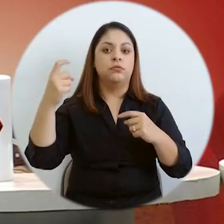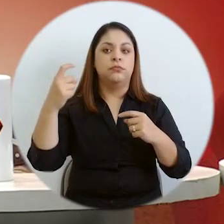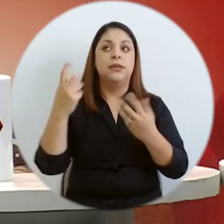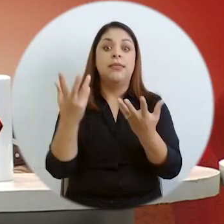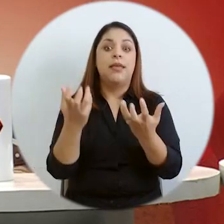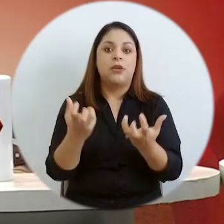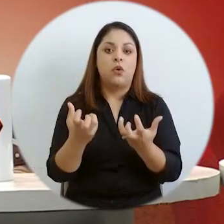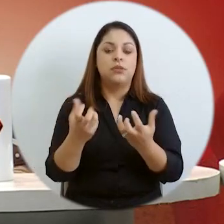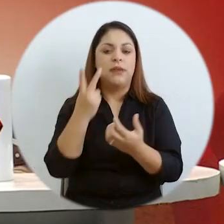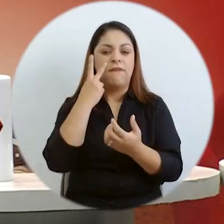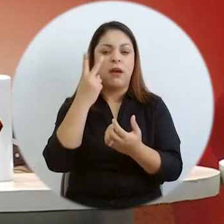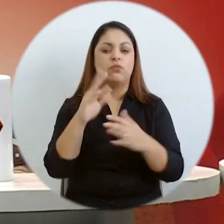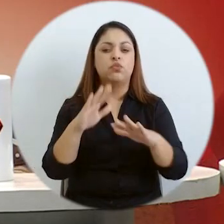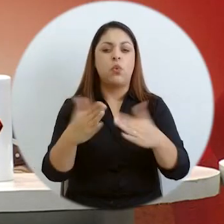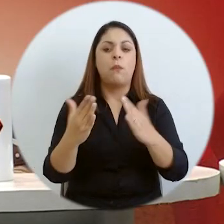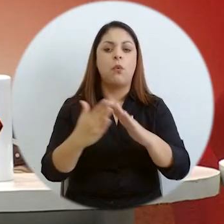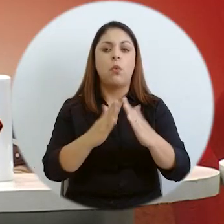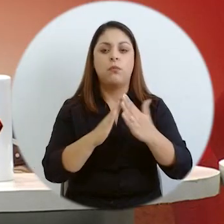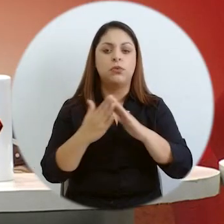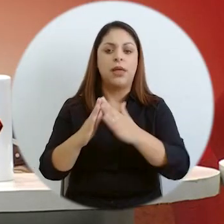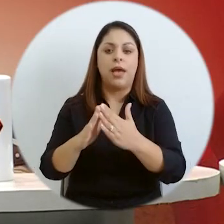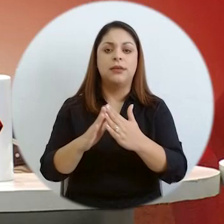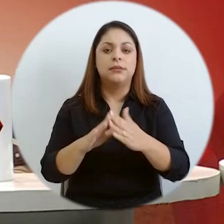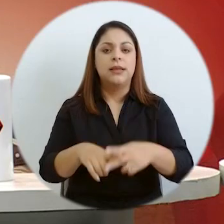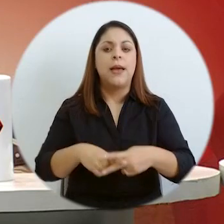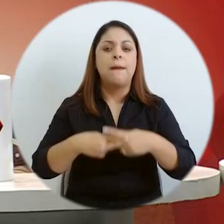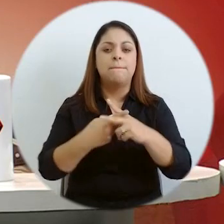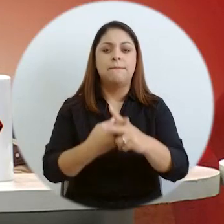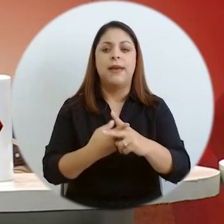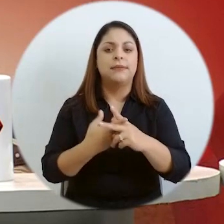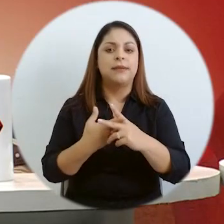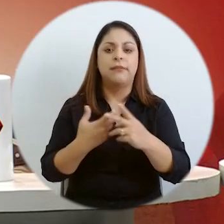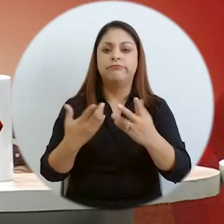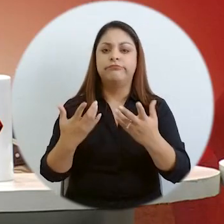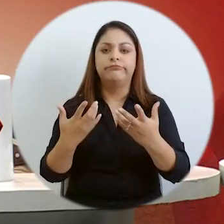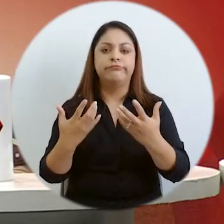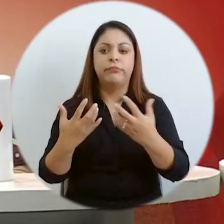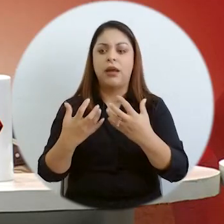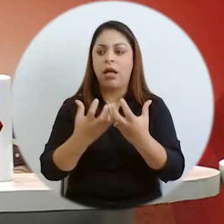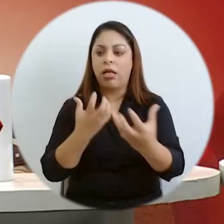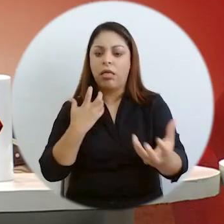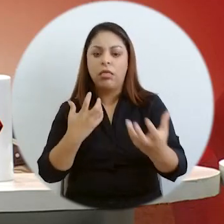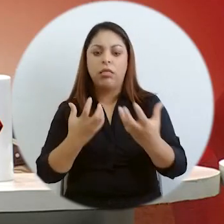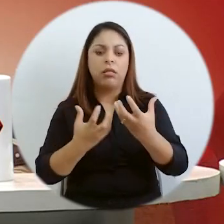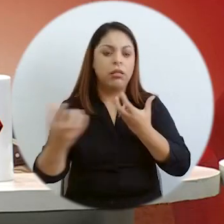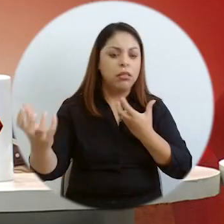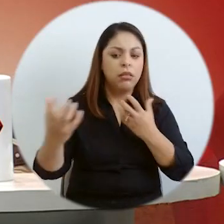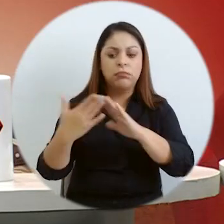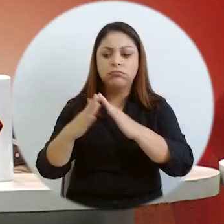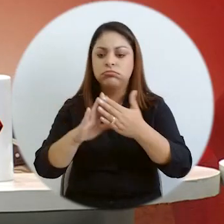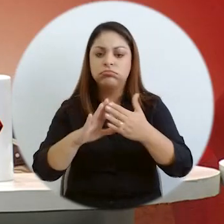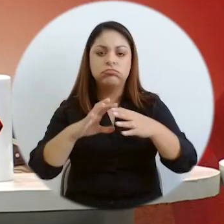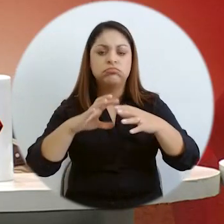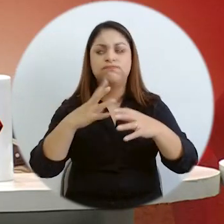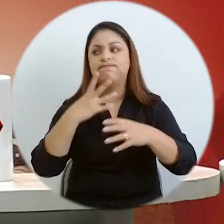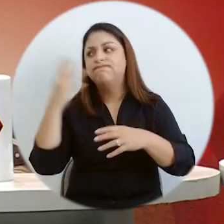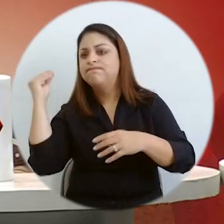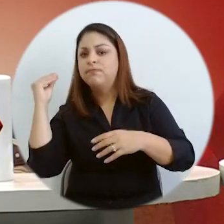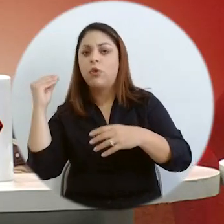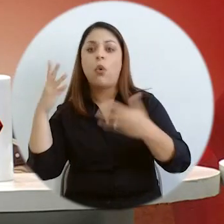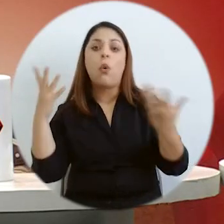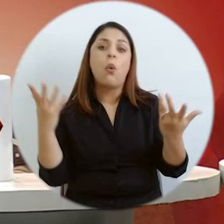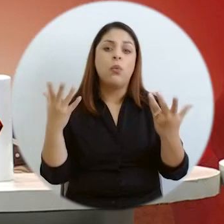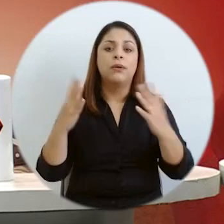sus aspiraciones, y empezamos a ver cómo estas comunidades empiezan a despoblar muchas veces o se convierten